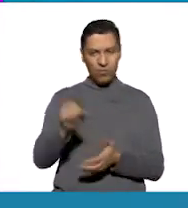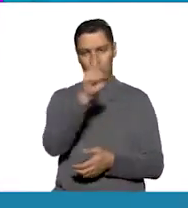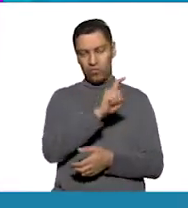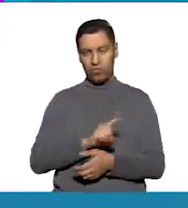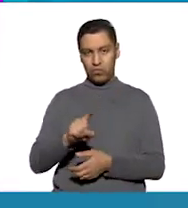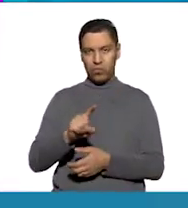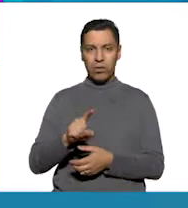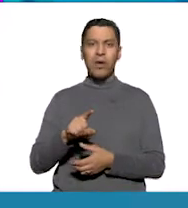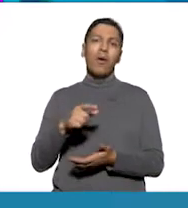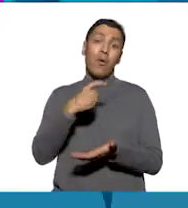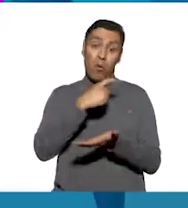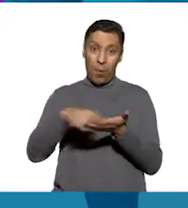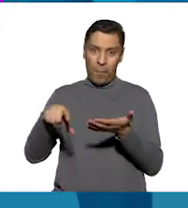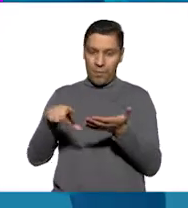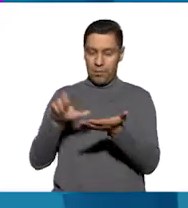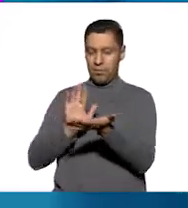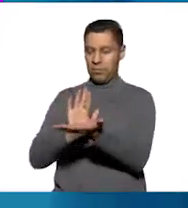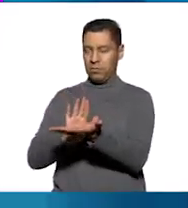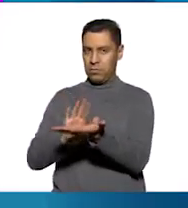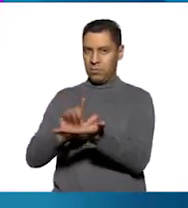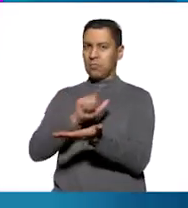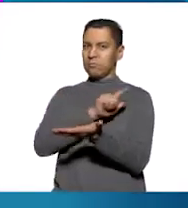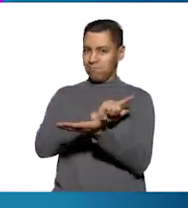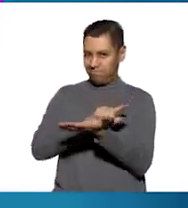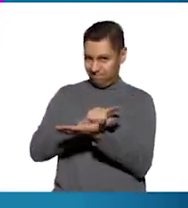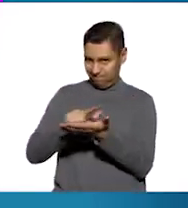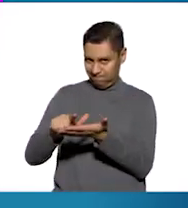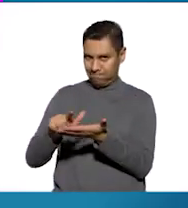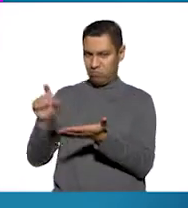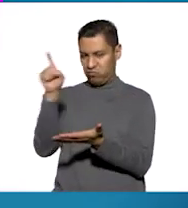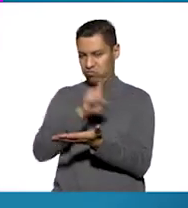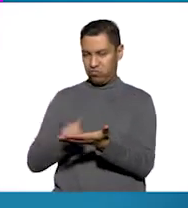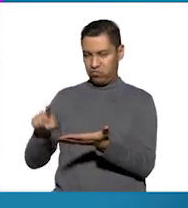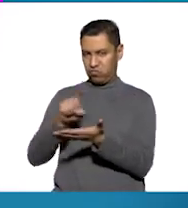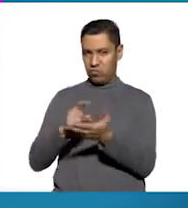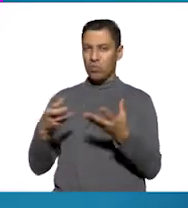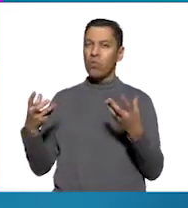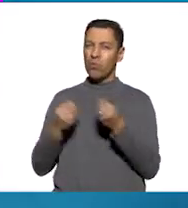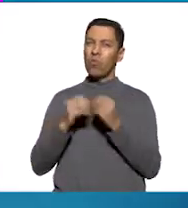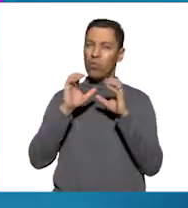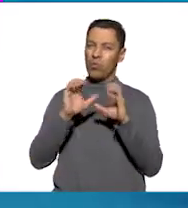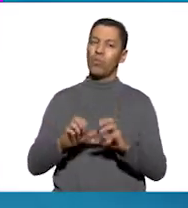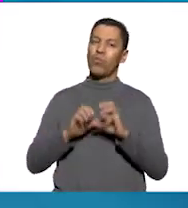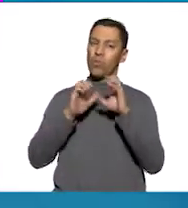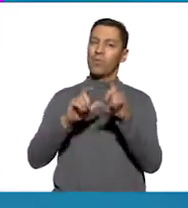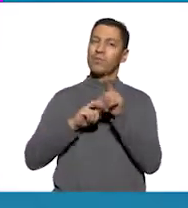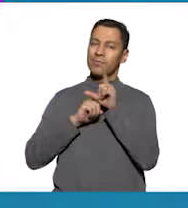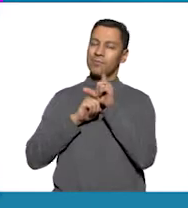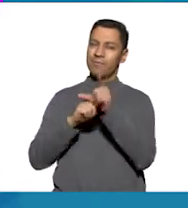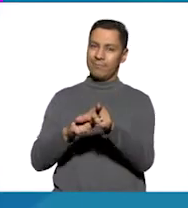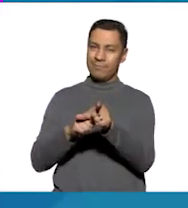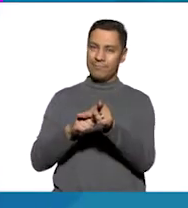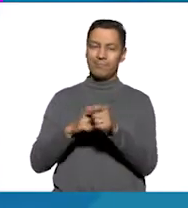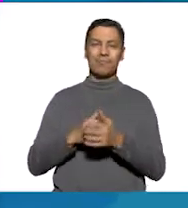Sigamos luchando juntos contra este virus, cuidándonos los unos a los otros.